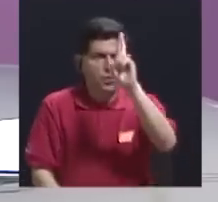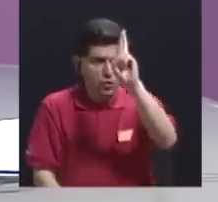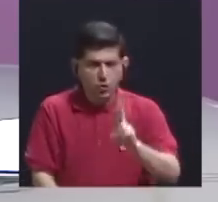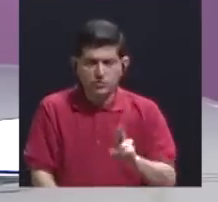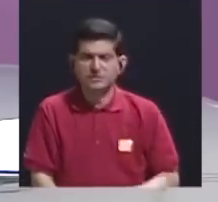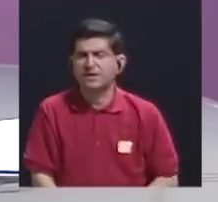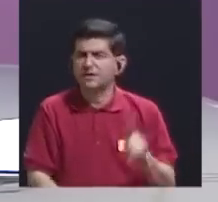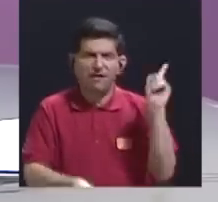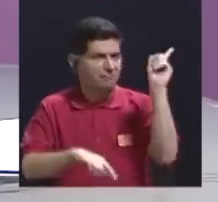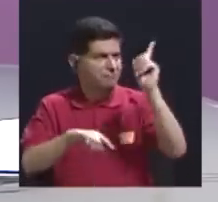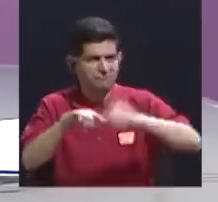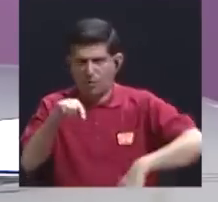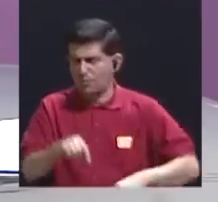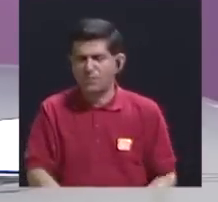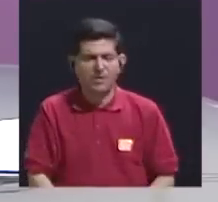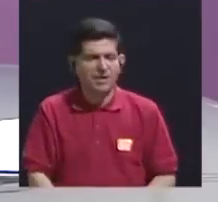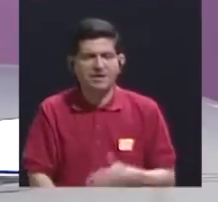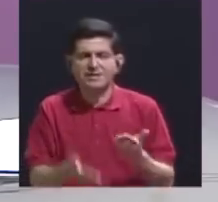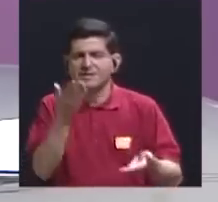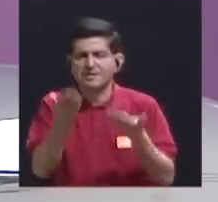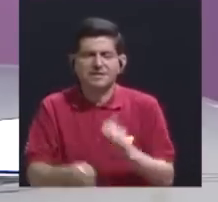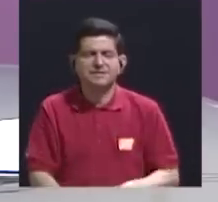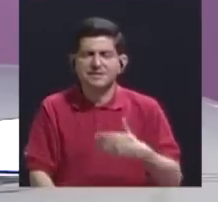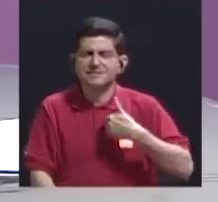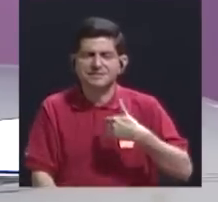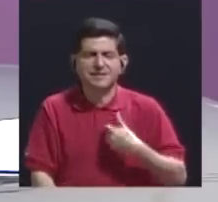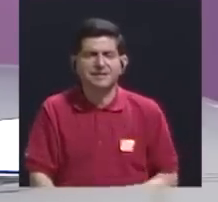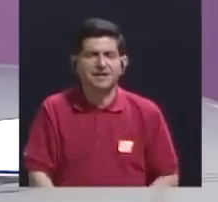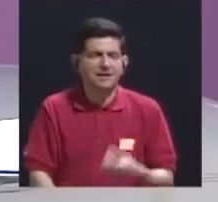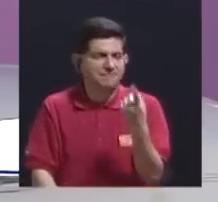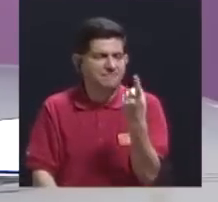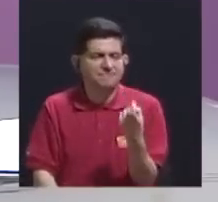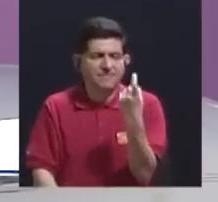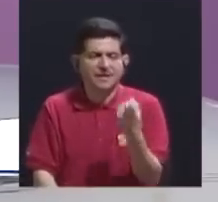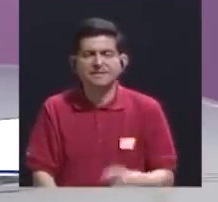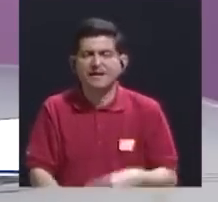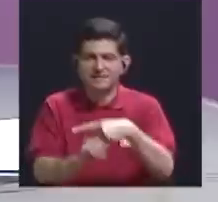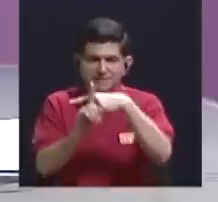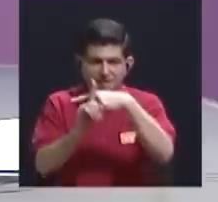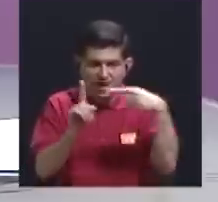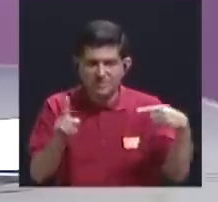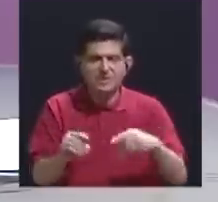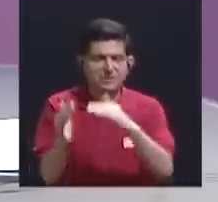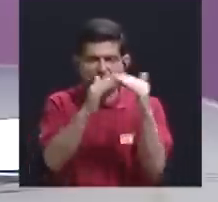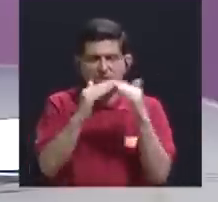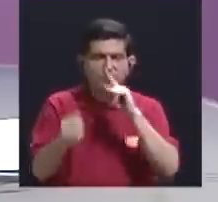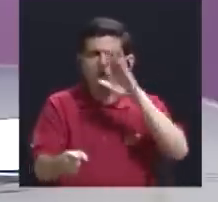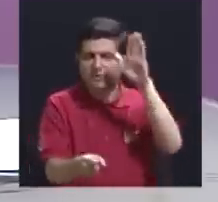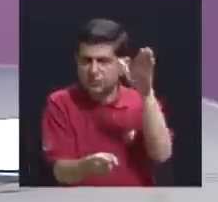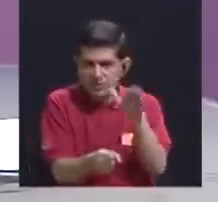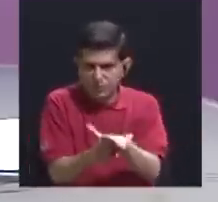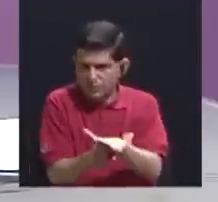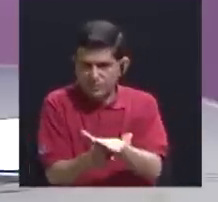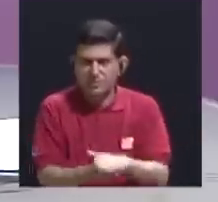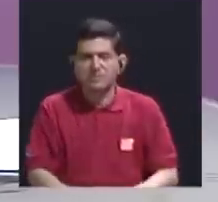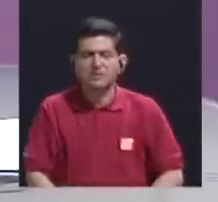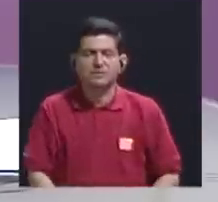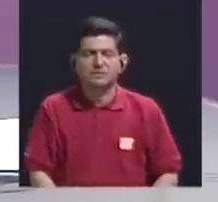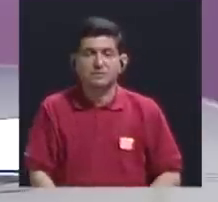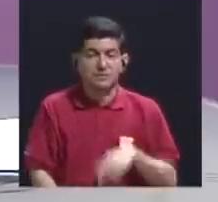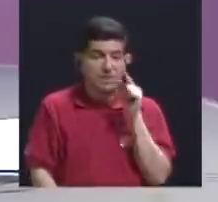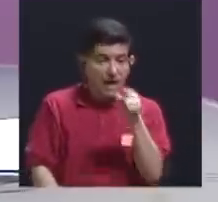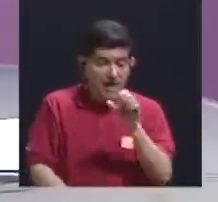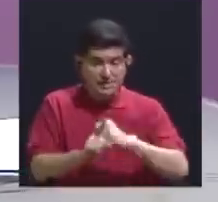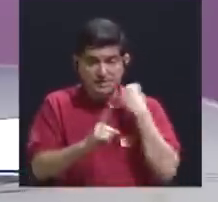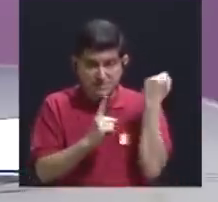rica no puede estar en deuda con la mitad de su población verdad eso es